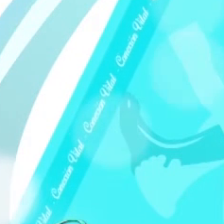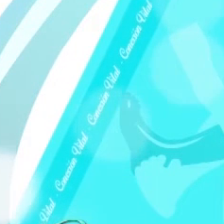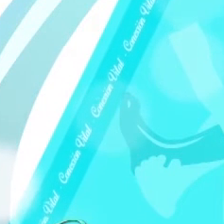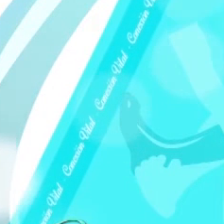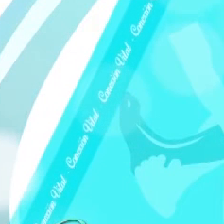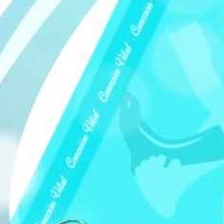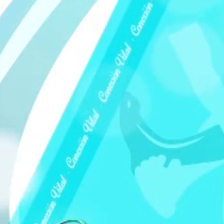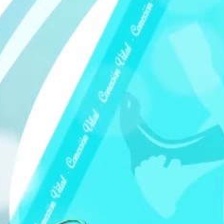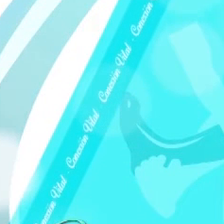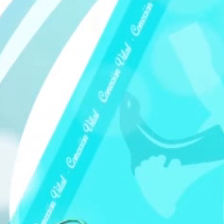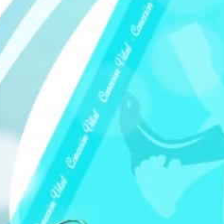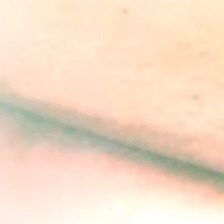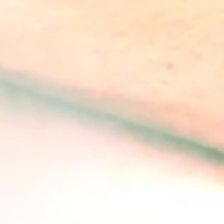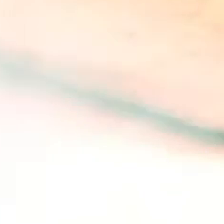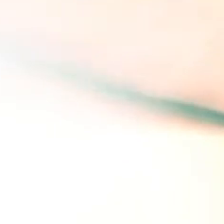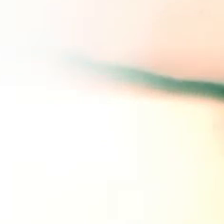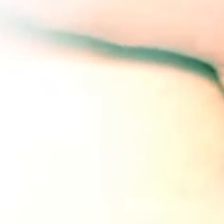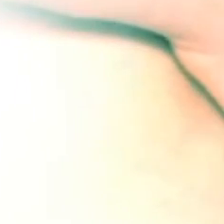Todos.